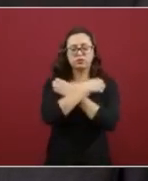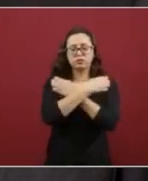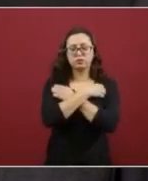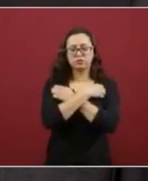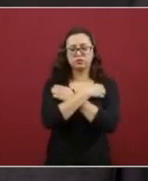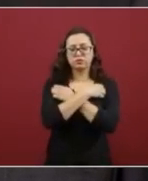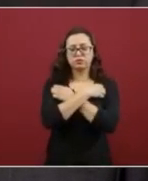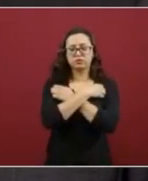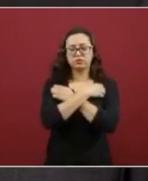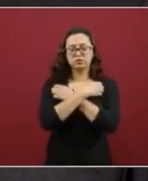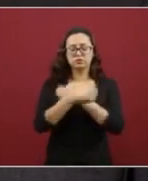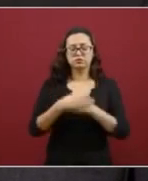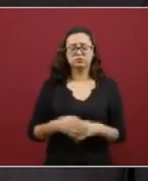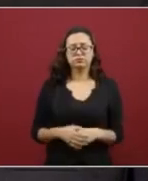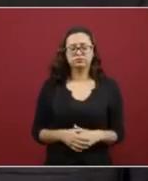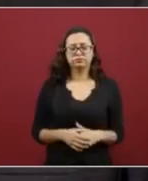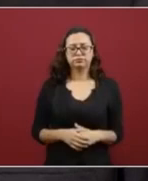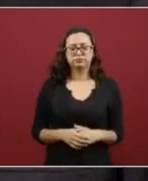No